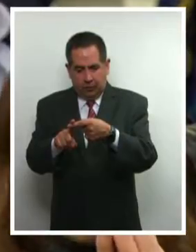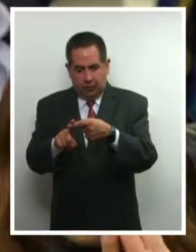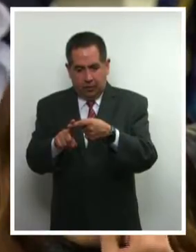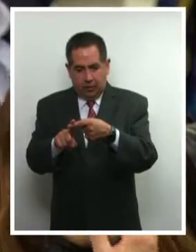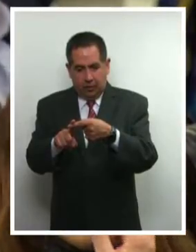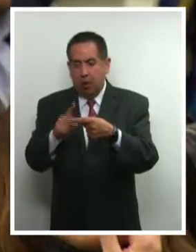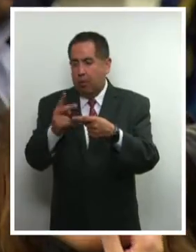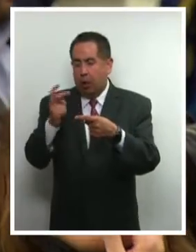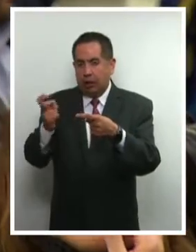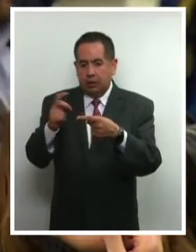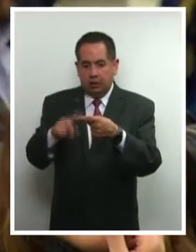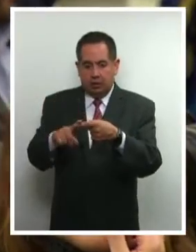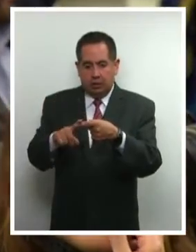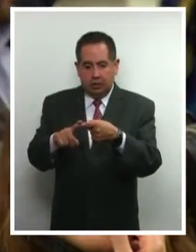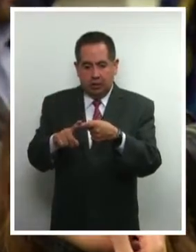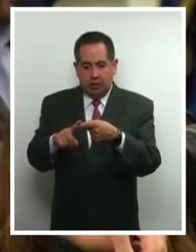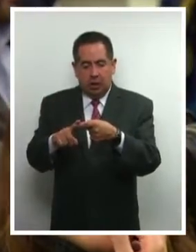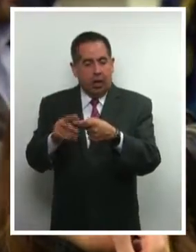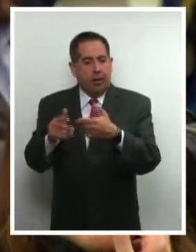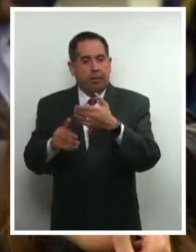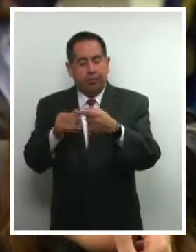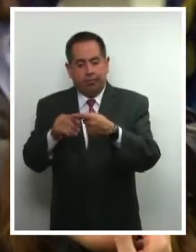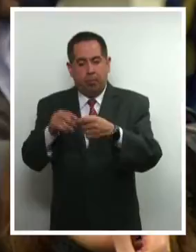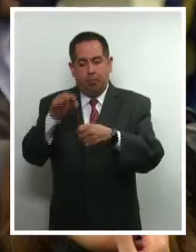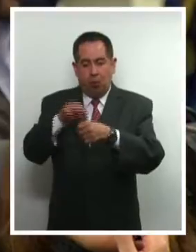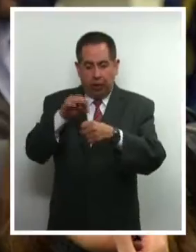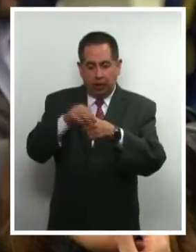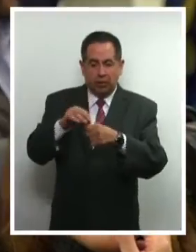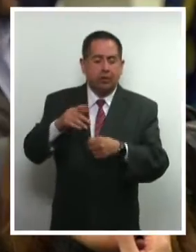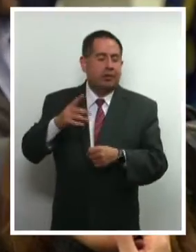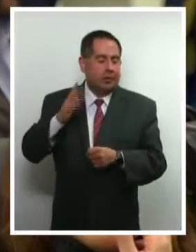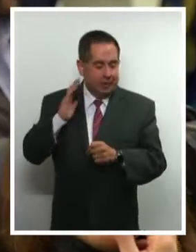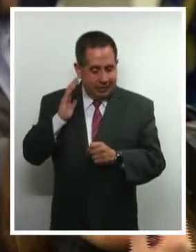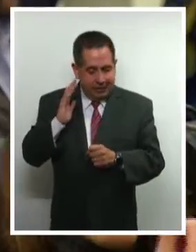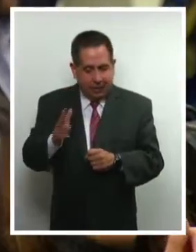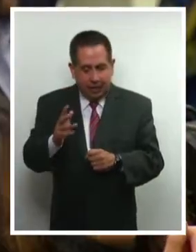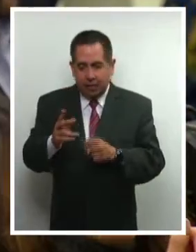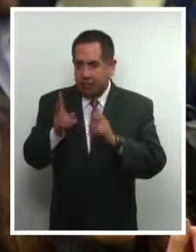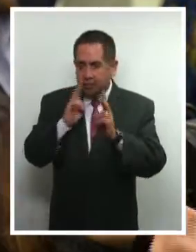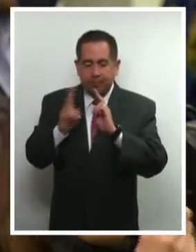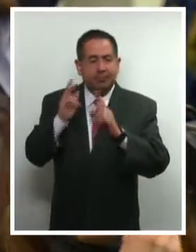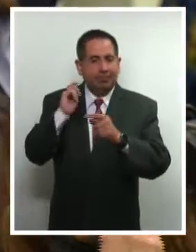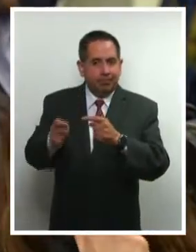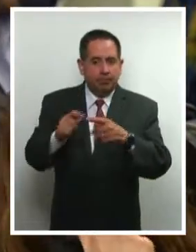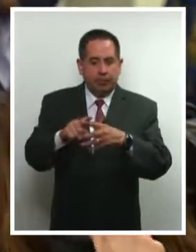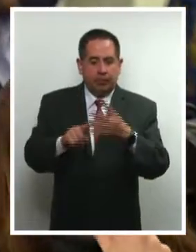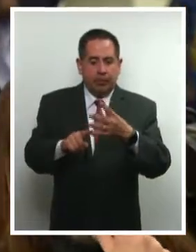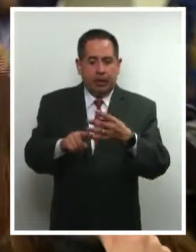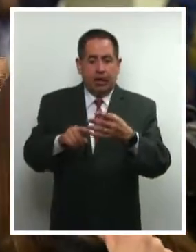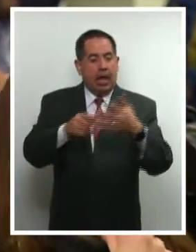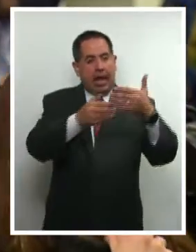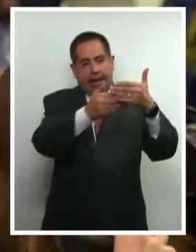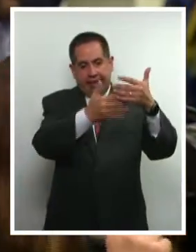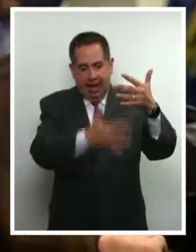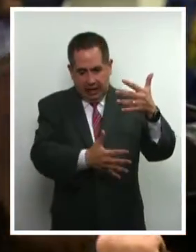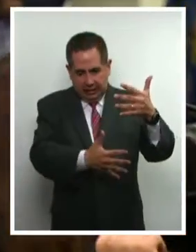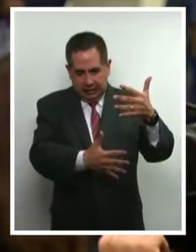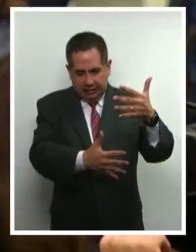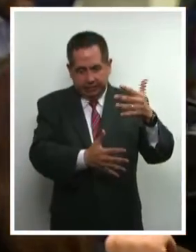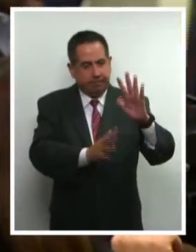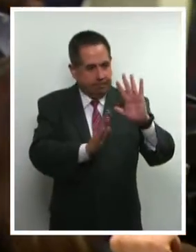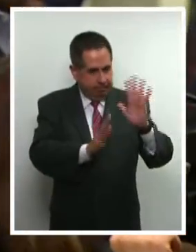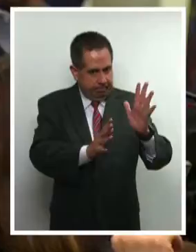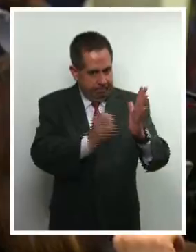por eso mismo, el procedimiento de votación, como se ha platicado, se vota en lo general